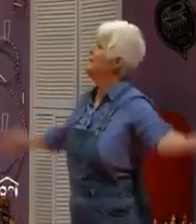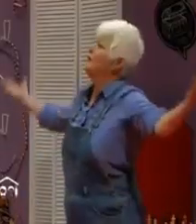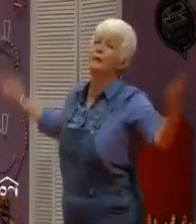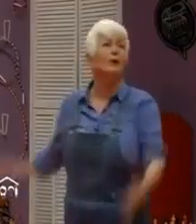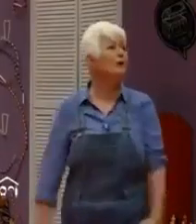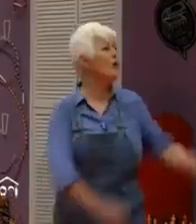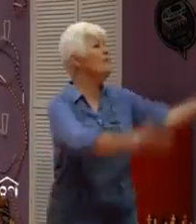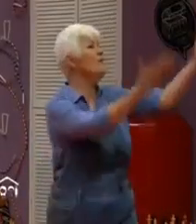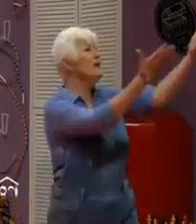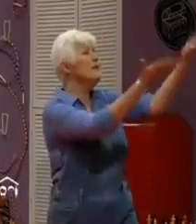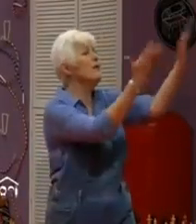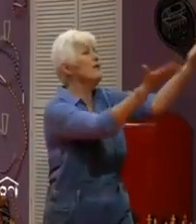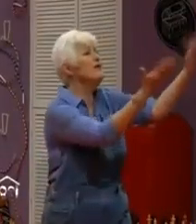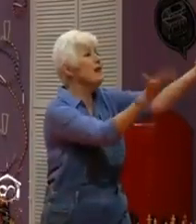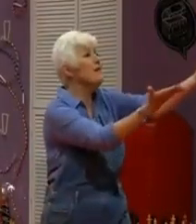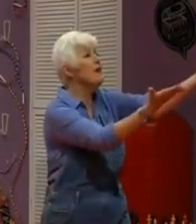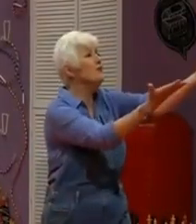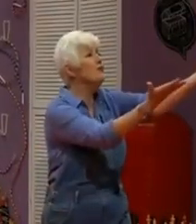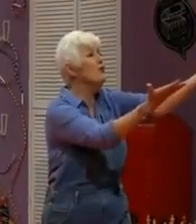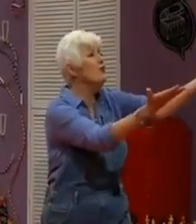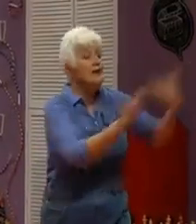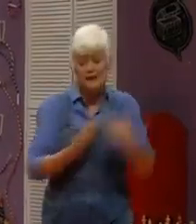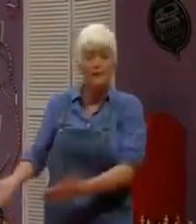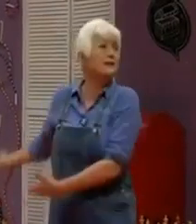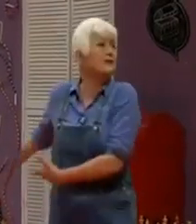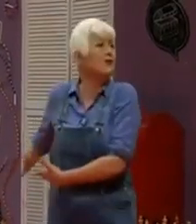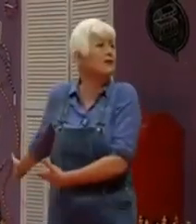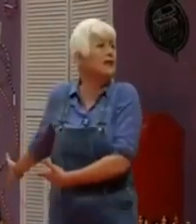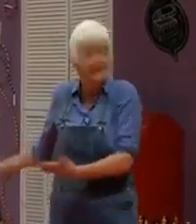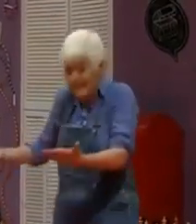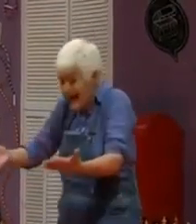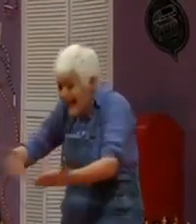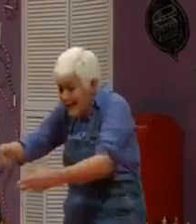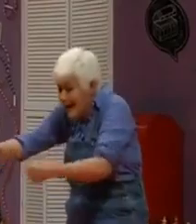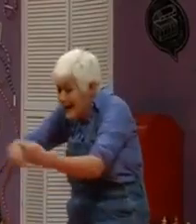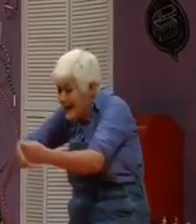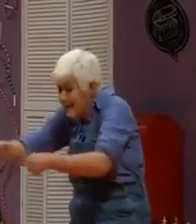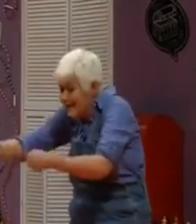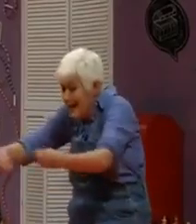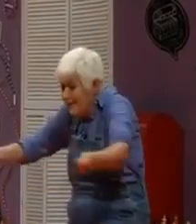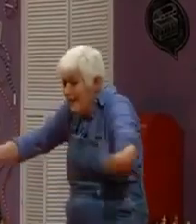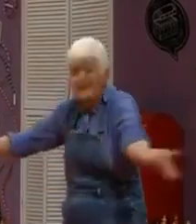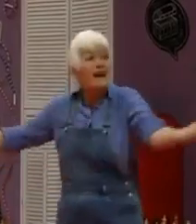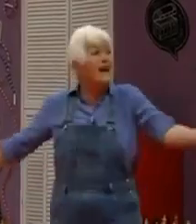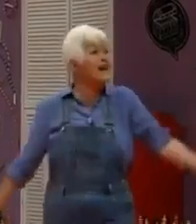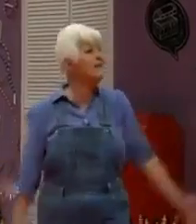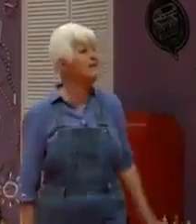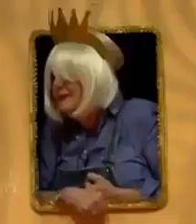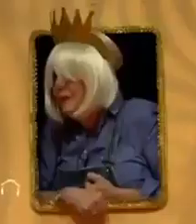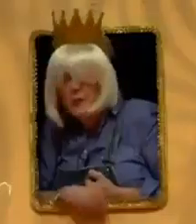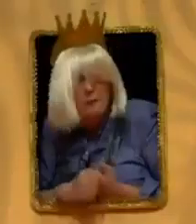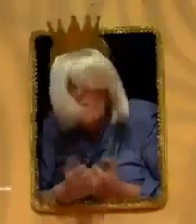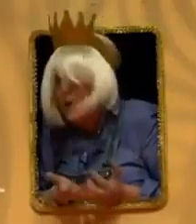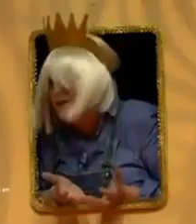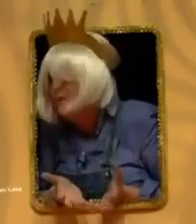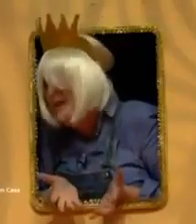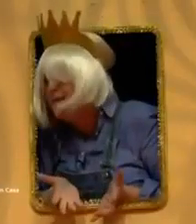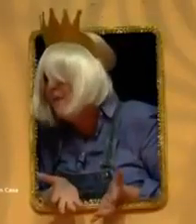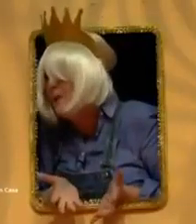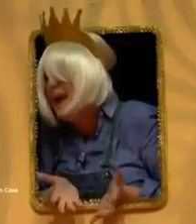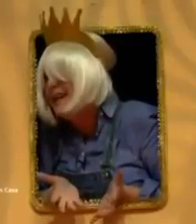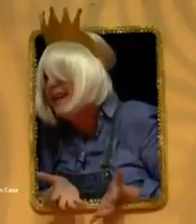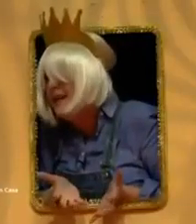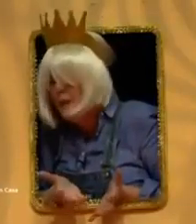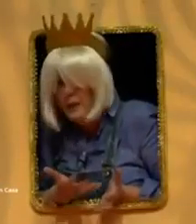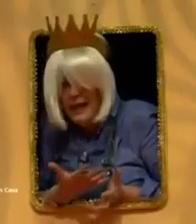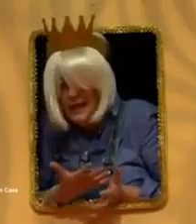Ay, hijo, pero ¿cómo vas a poder salvarlos tú si te pasas todo el día sentado ahí jugando ajedrez? Pues por eso